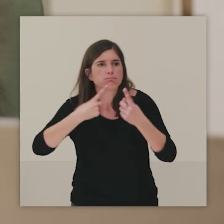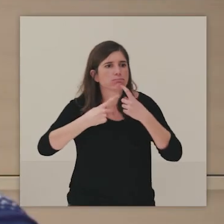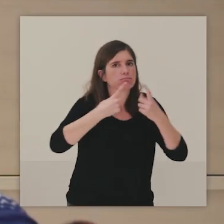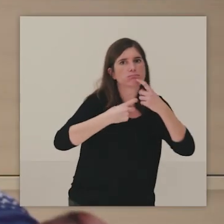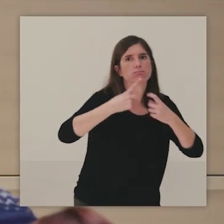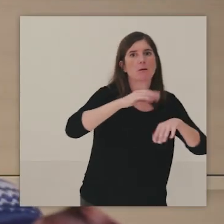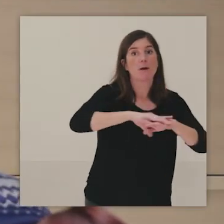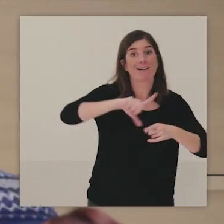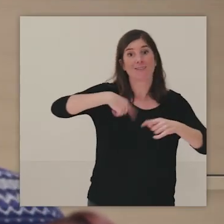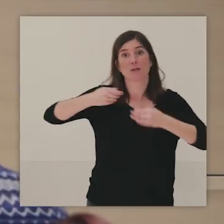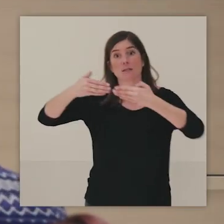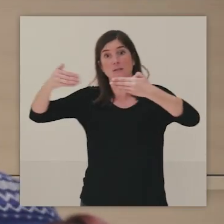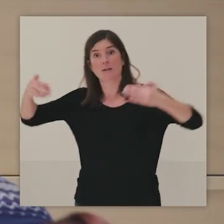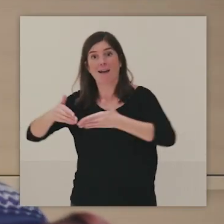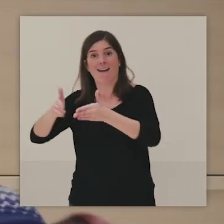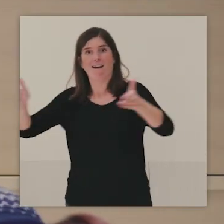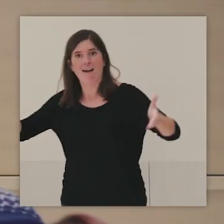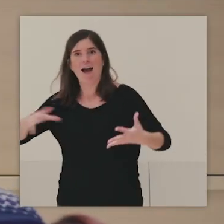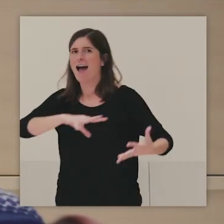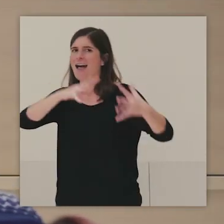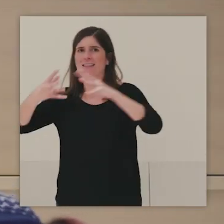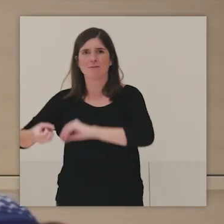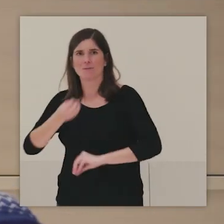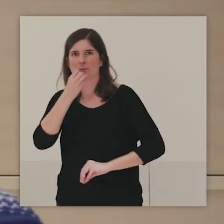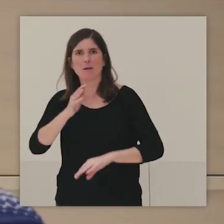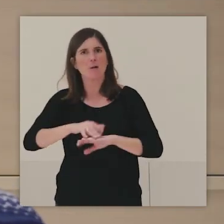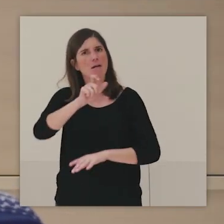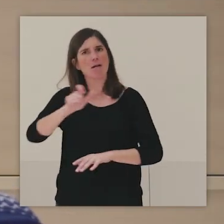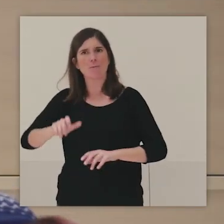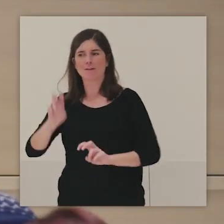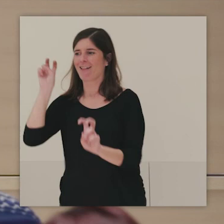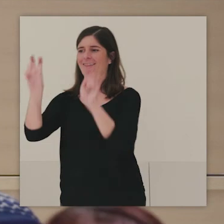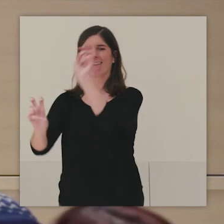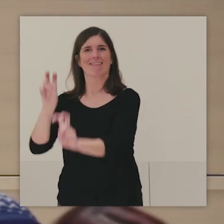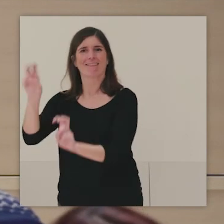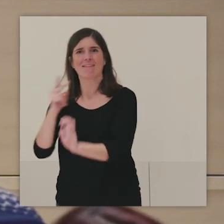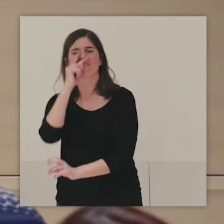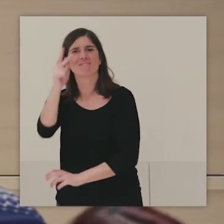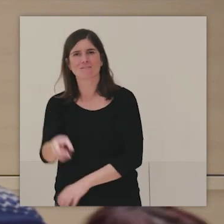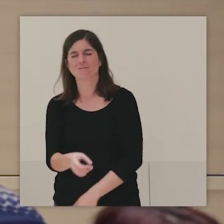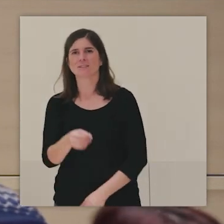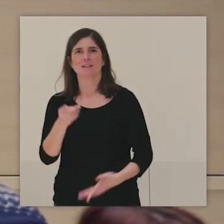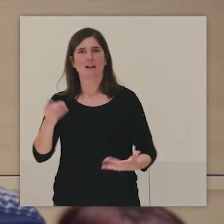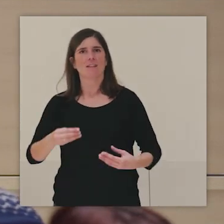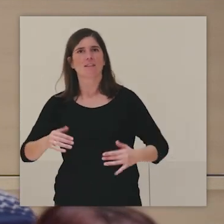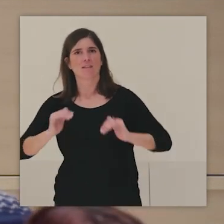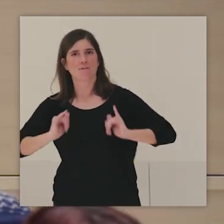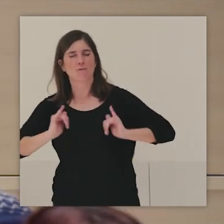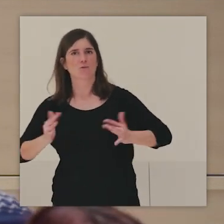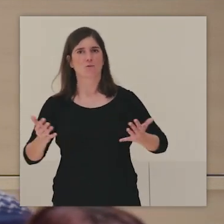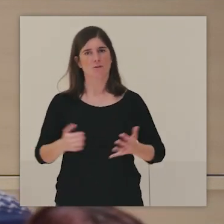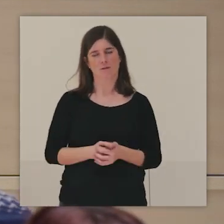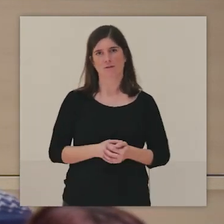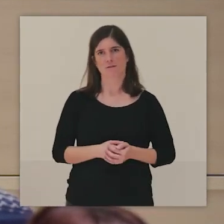inclusivas tengan éxito, porque se convertirán en los mejores portavoces. Entonces, cuenten con ellas y luego,